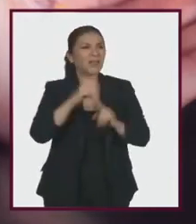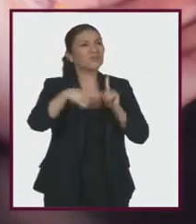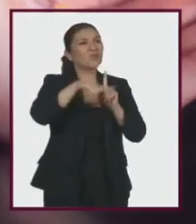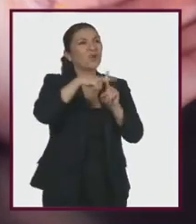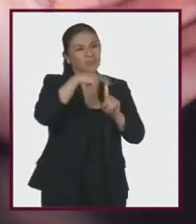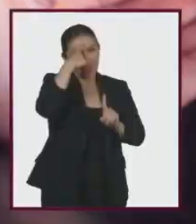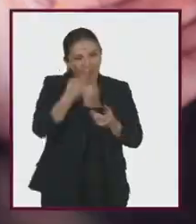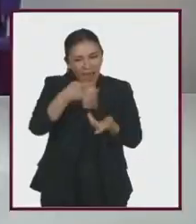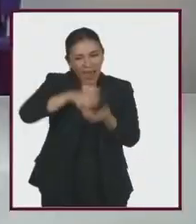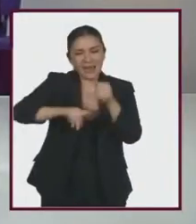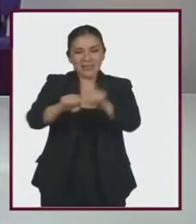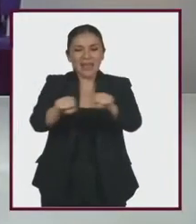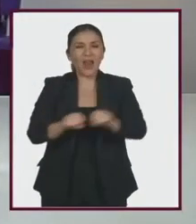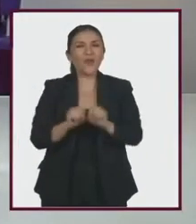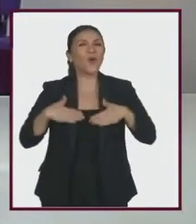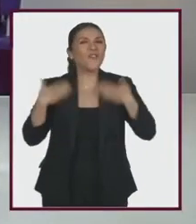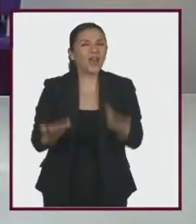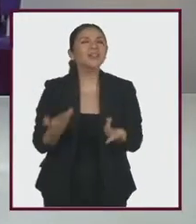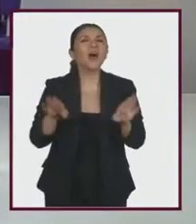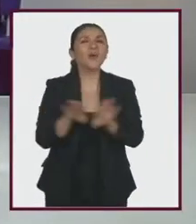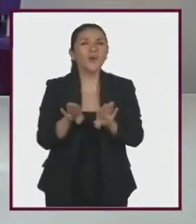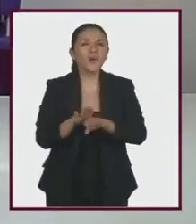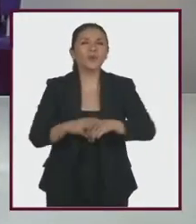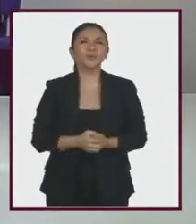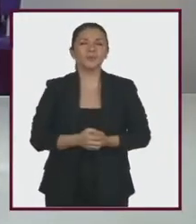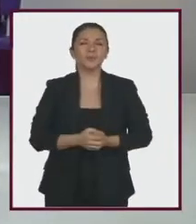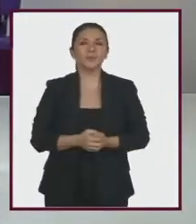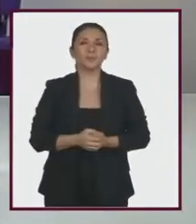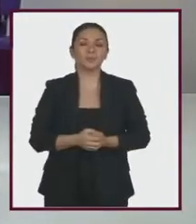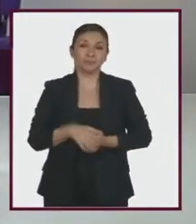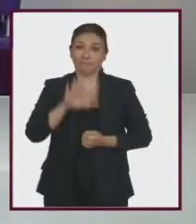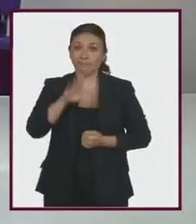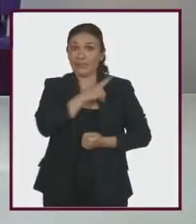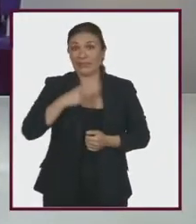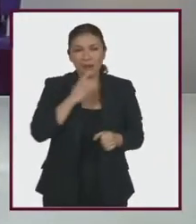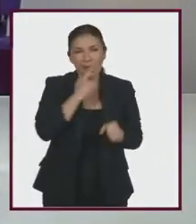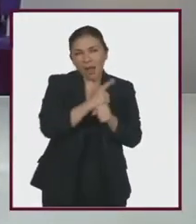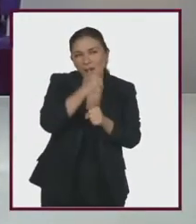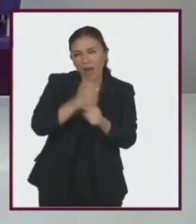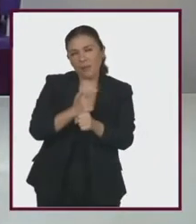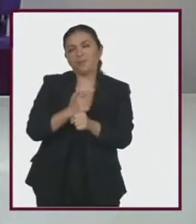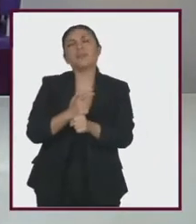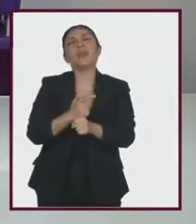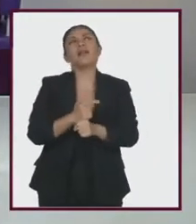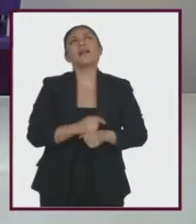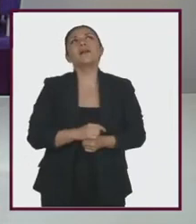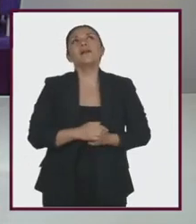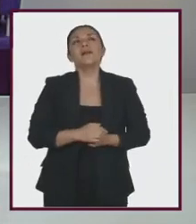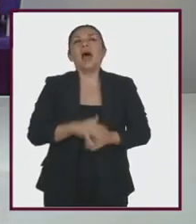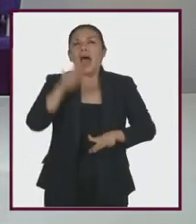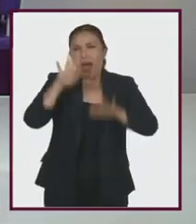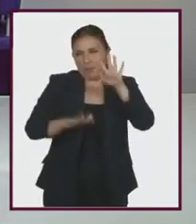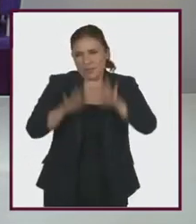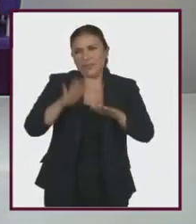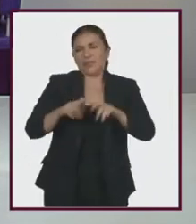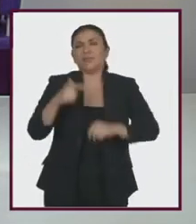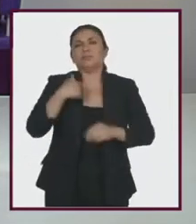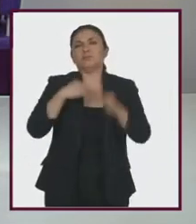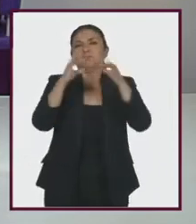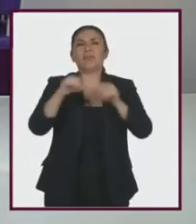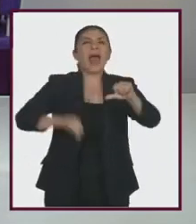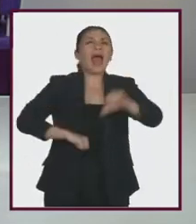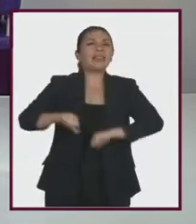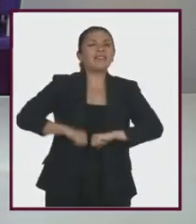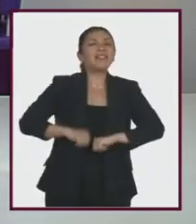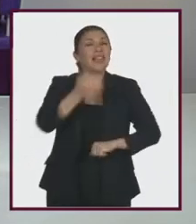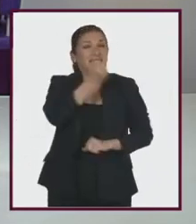aula? Pues habrá que identificar, ¿no? O sea, a veces, como mencionaba hace un rato, cuando hablamos de actividades